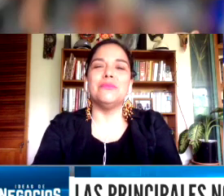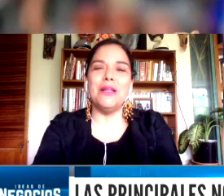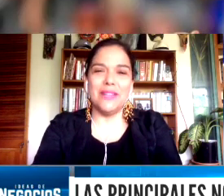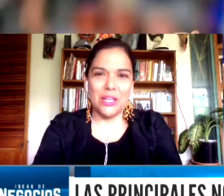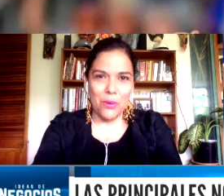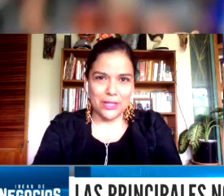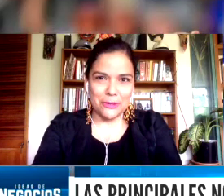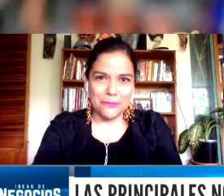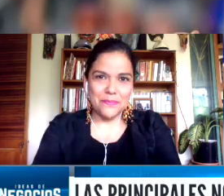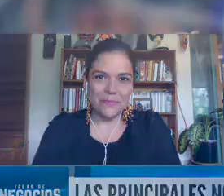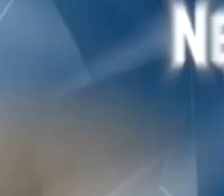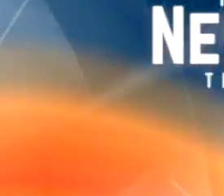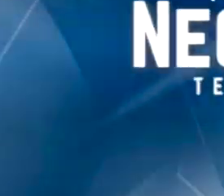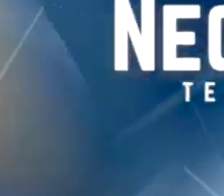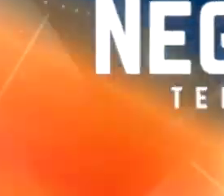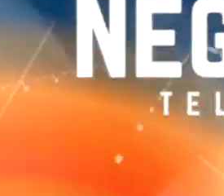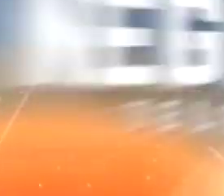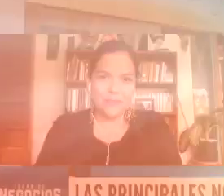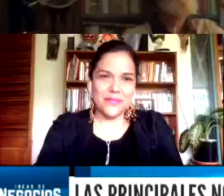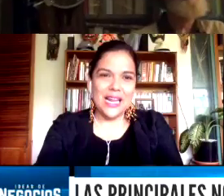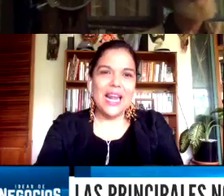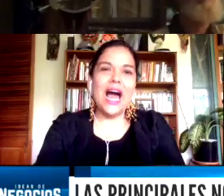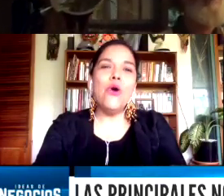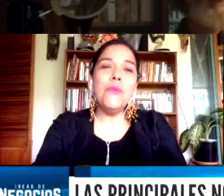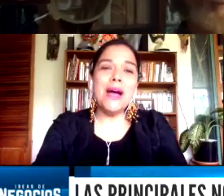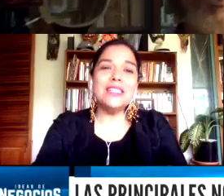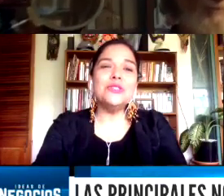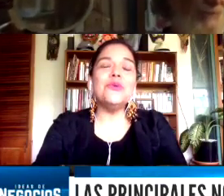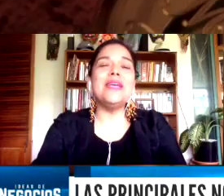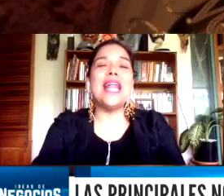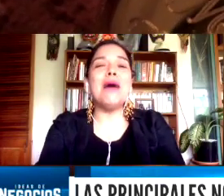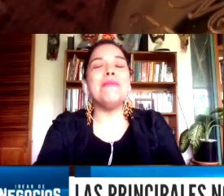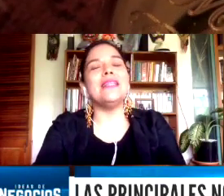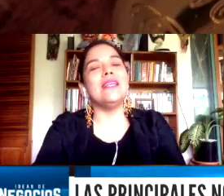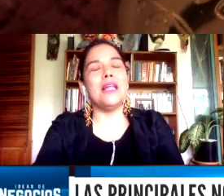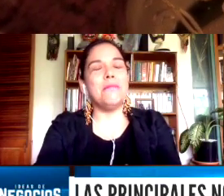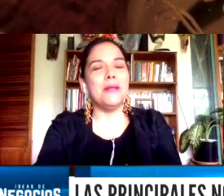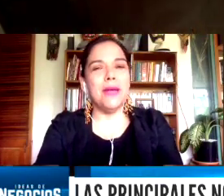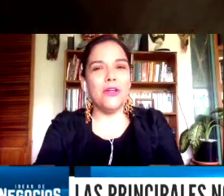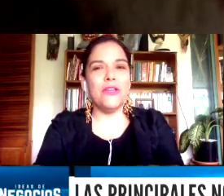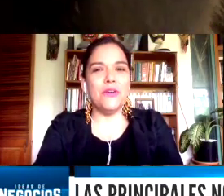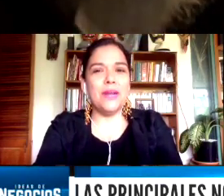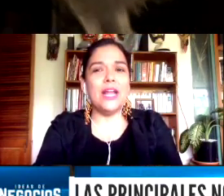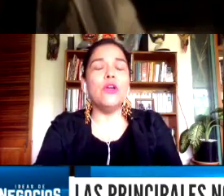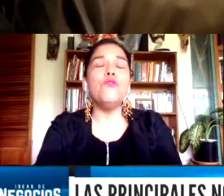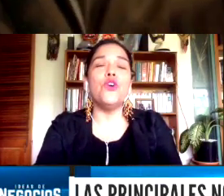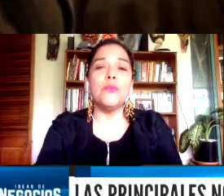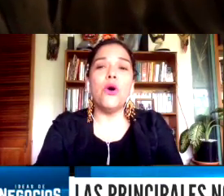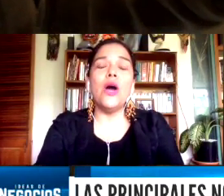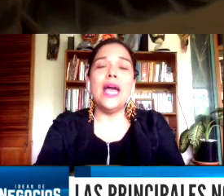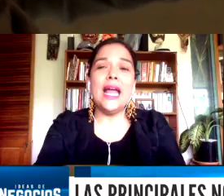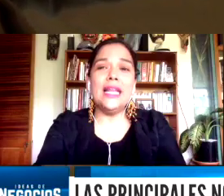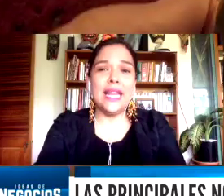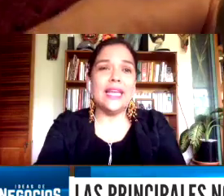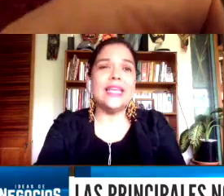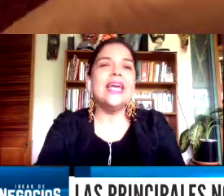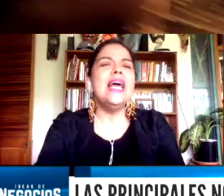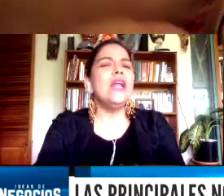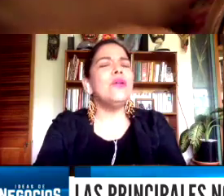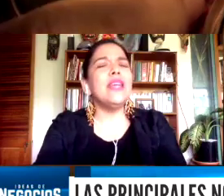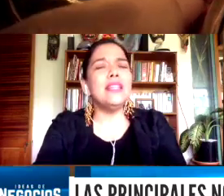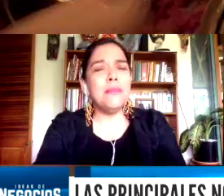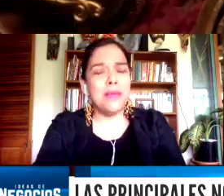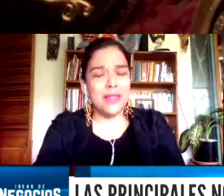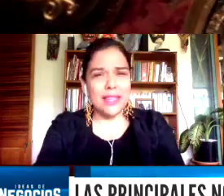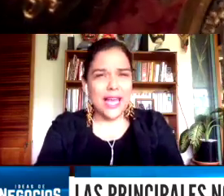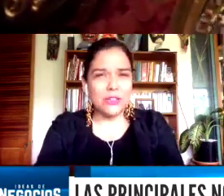clausura 2024. La UMA subirá a partir del 1 de febrero, informó el INEGI.